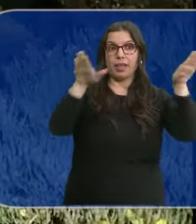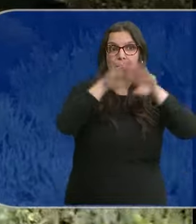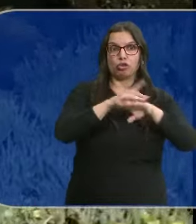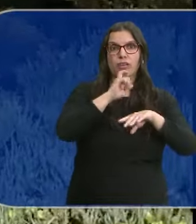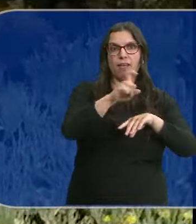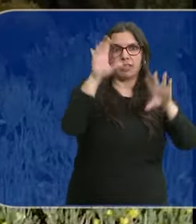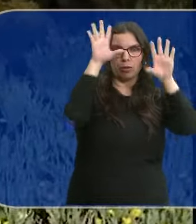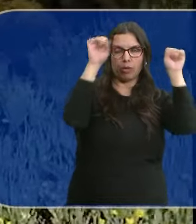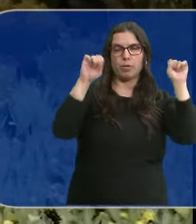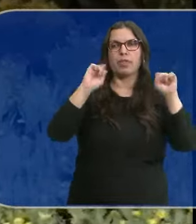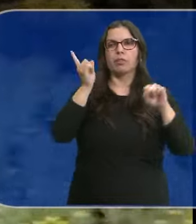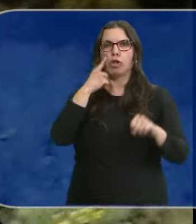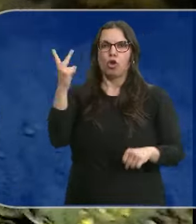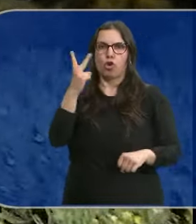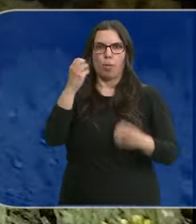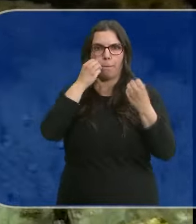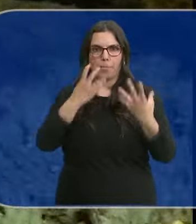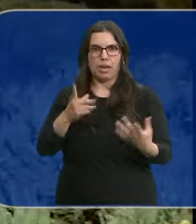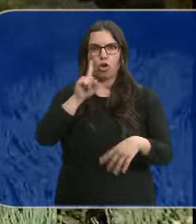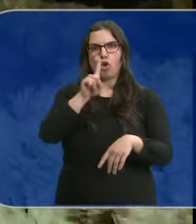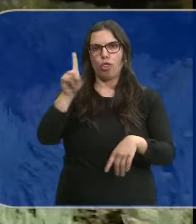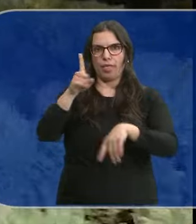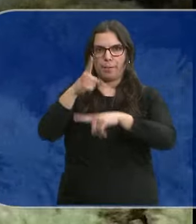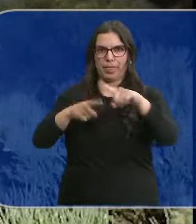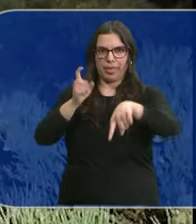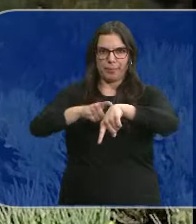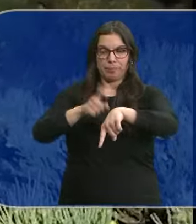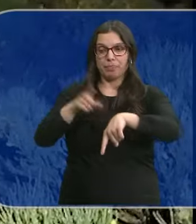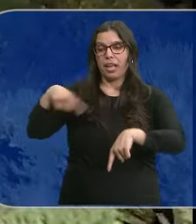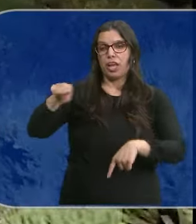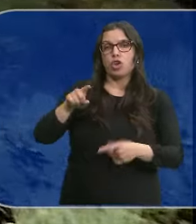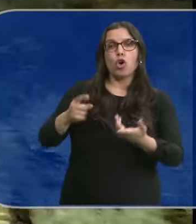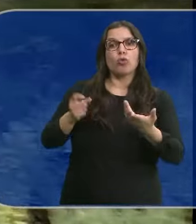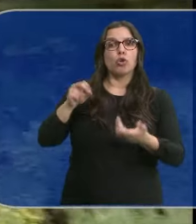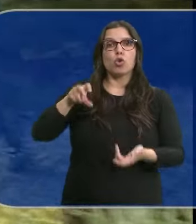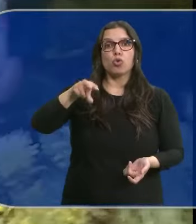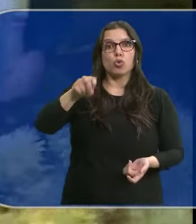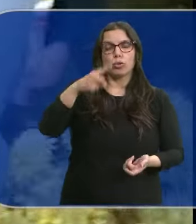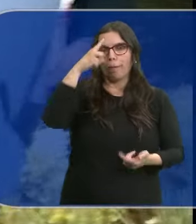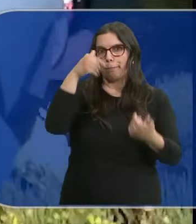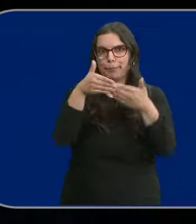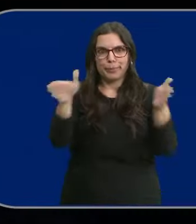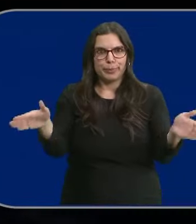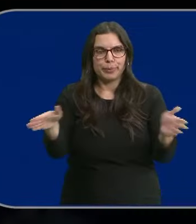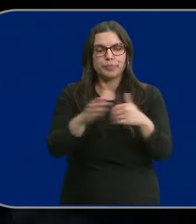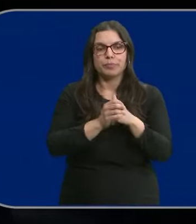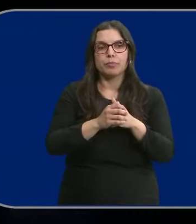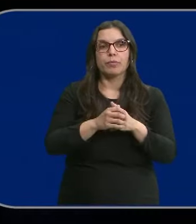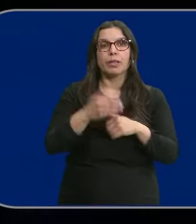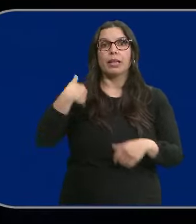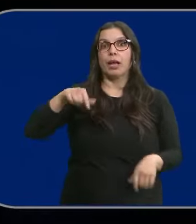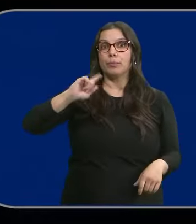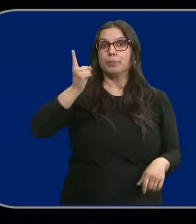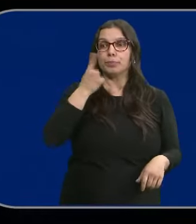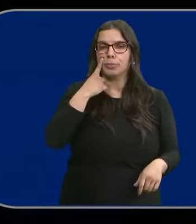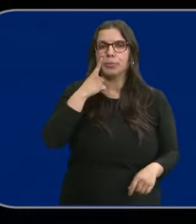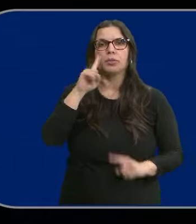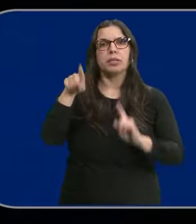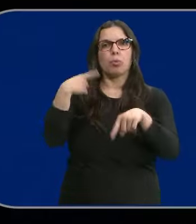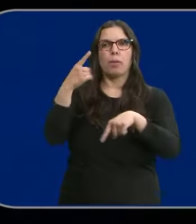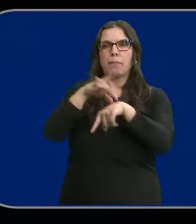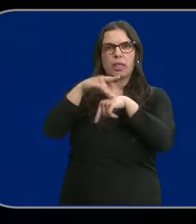y localizaron a ambos en buen estado, a las 11:30. Estaban realizando una ruta de senderismo y se desorientaron. Tras ser localizados no